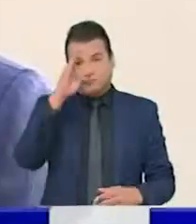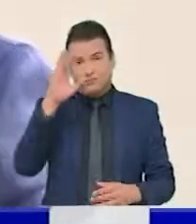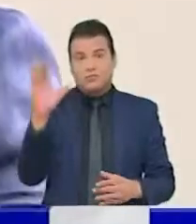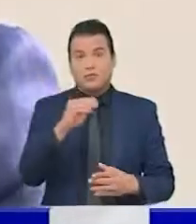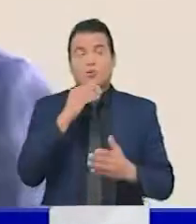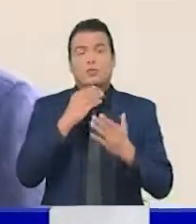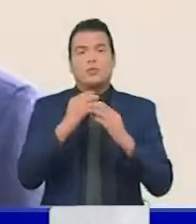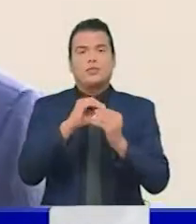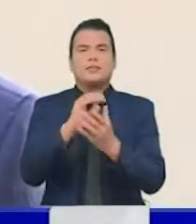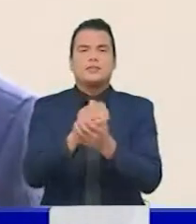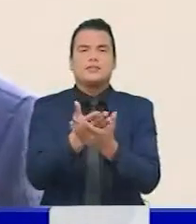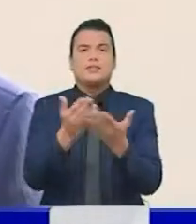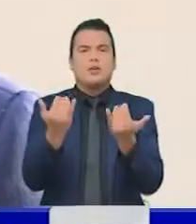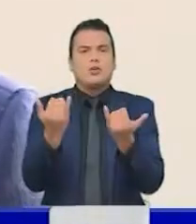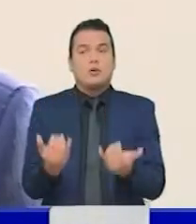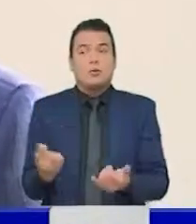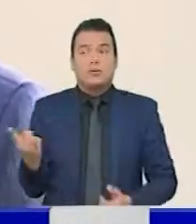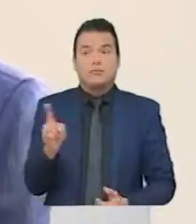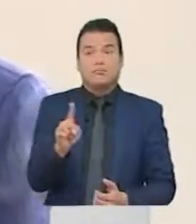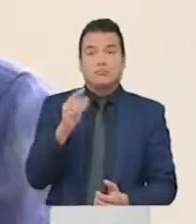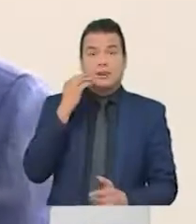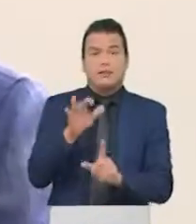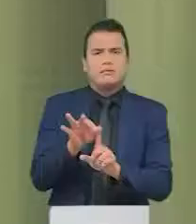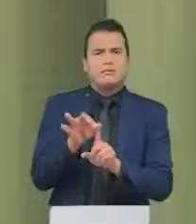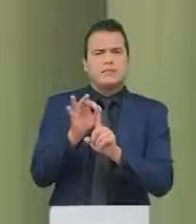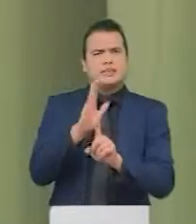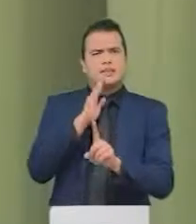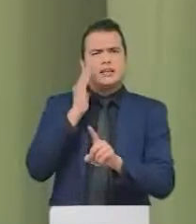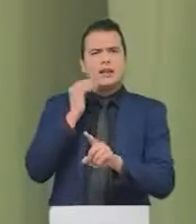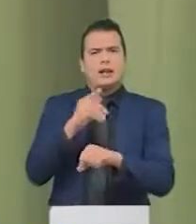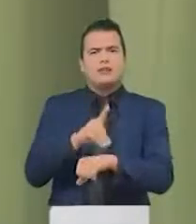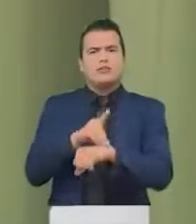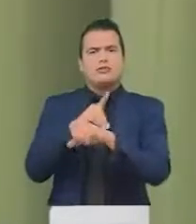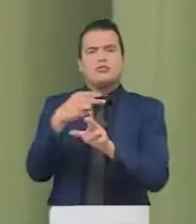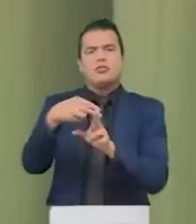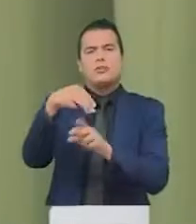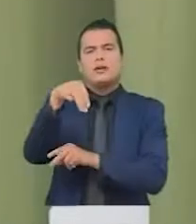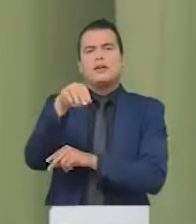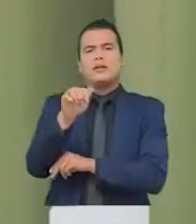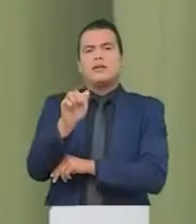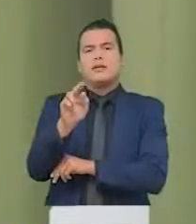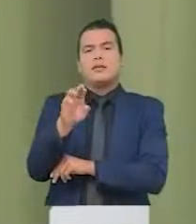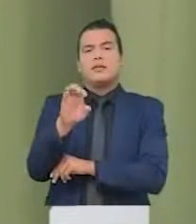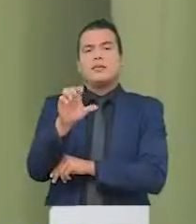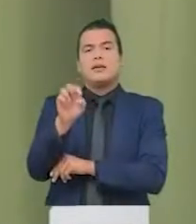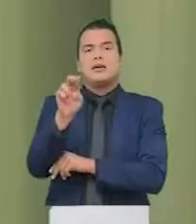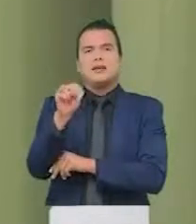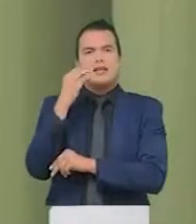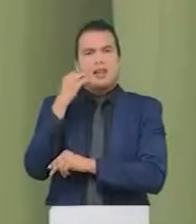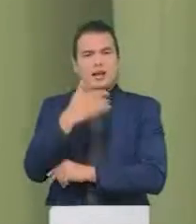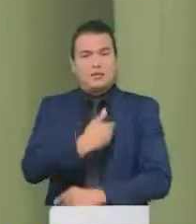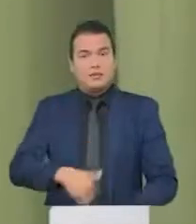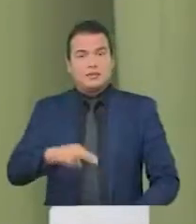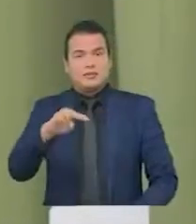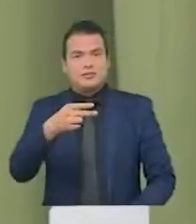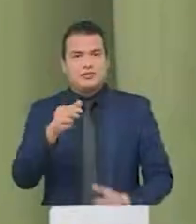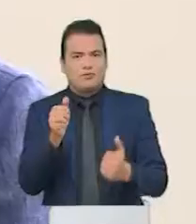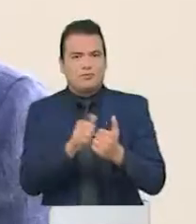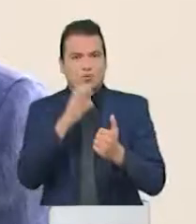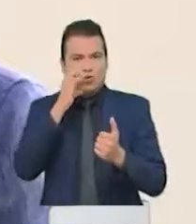muy buena noche ley de ajuste de los televidentes hoy tenemos una invitada muy especial se trata de la doctora marilyn castillo que es la fórmula vicepresidencial